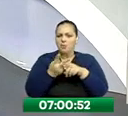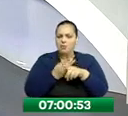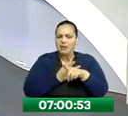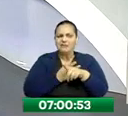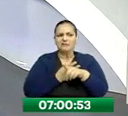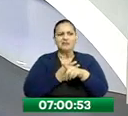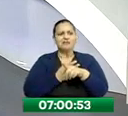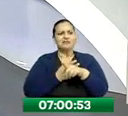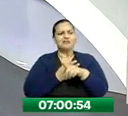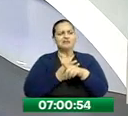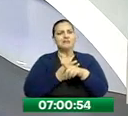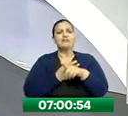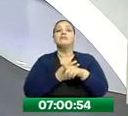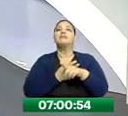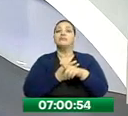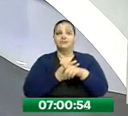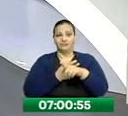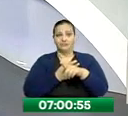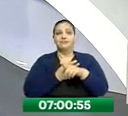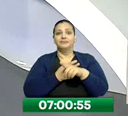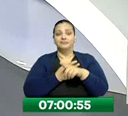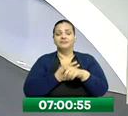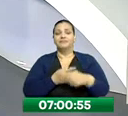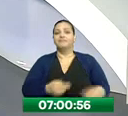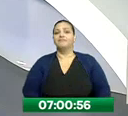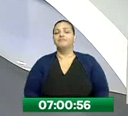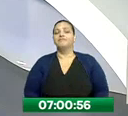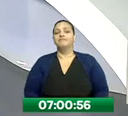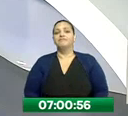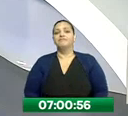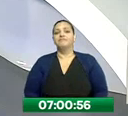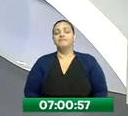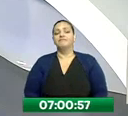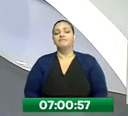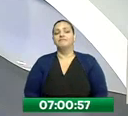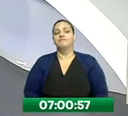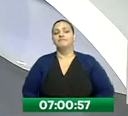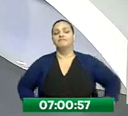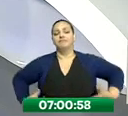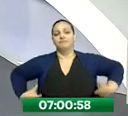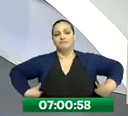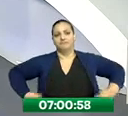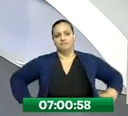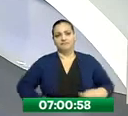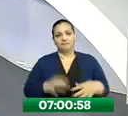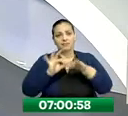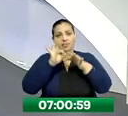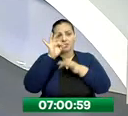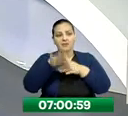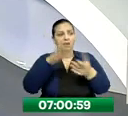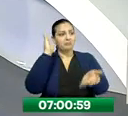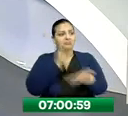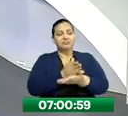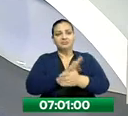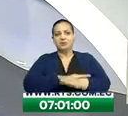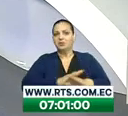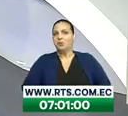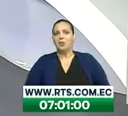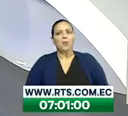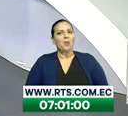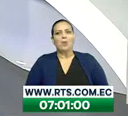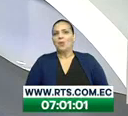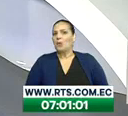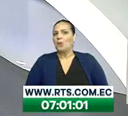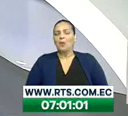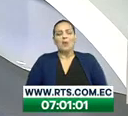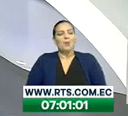a punto caramelo de esta enfermedad que aún amenaza con no despedirse de nosotros y nos está llevando obviamente a